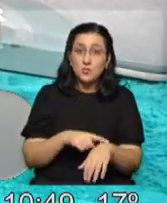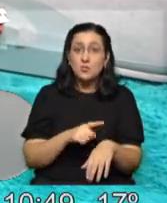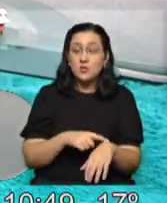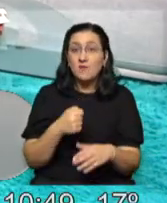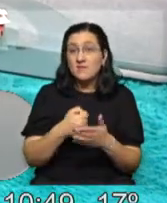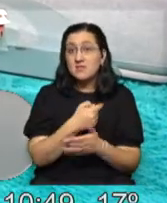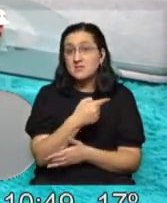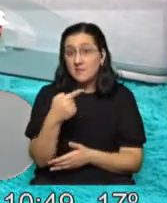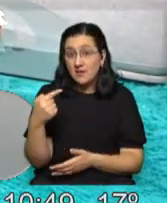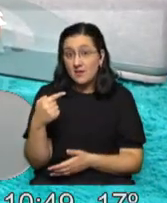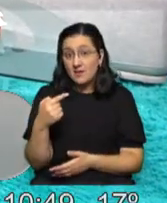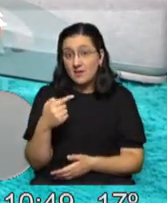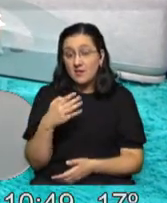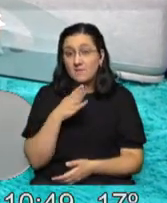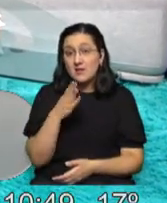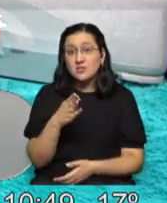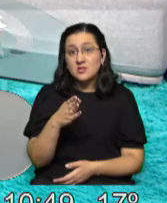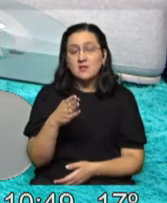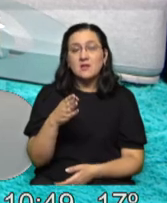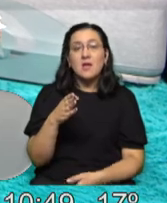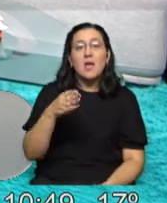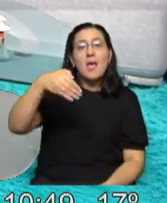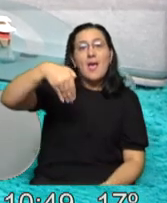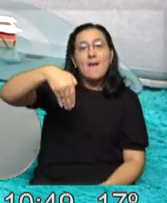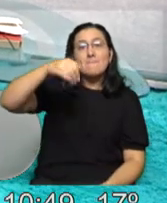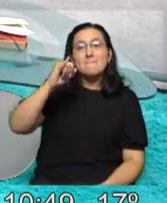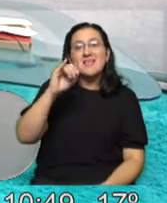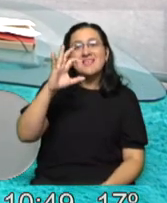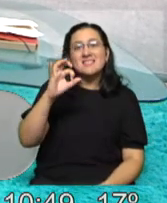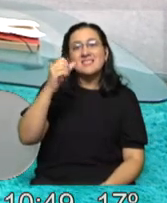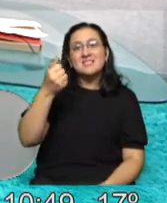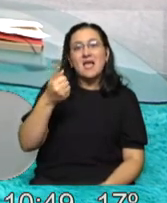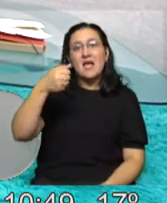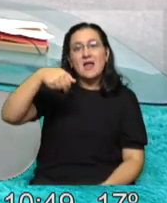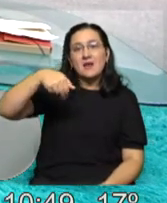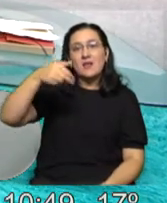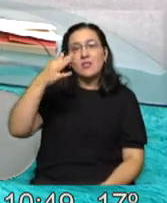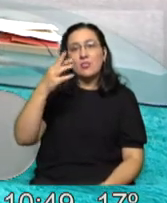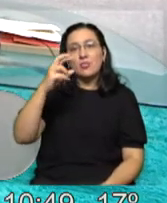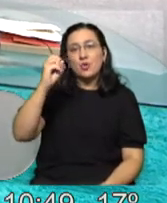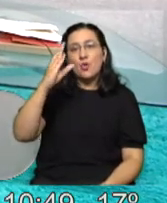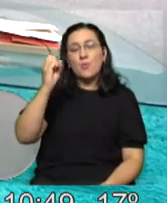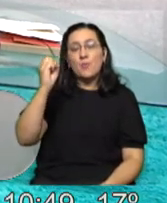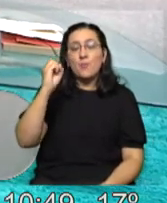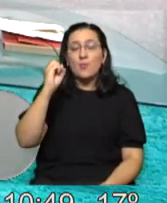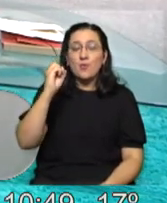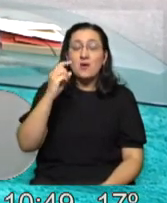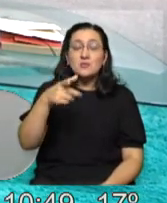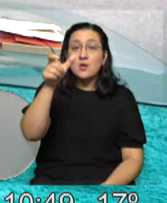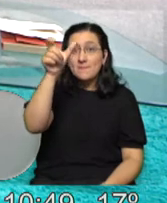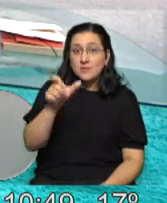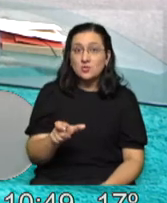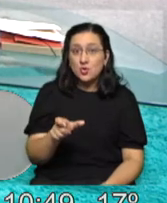fin de semana, a ver Misántropo al cine, está en Cinemateca. Misántropo es una persona que